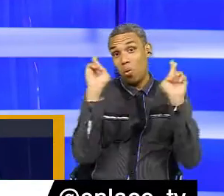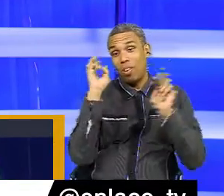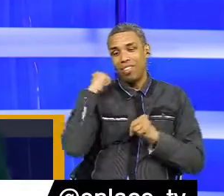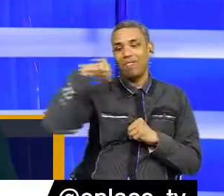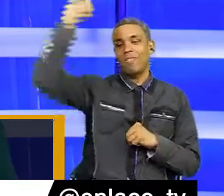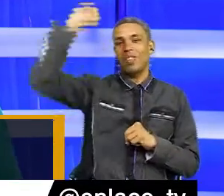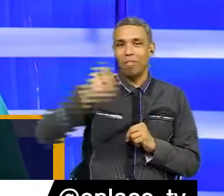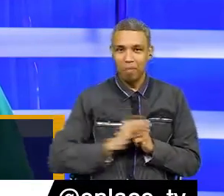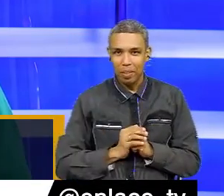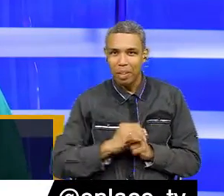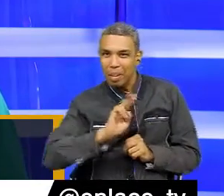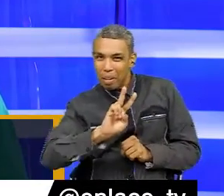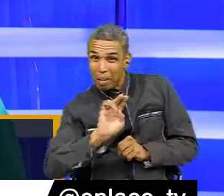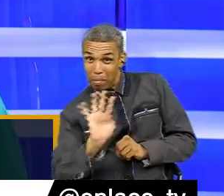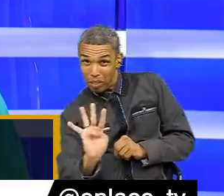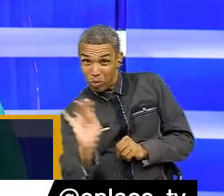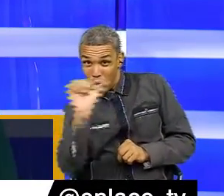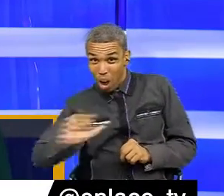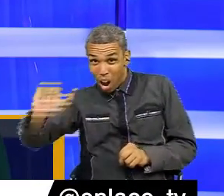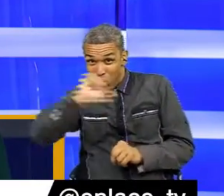las plataformas por medio de